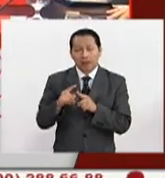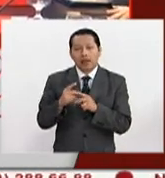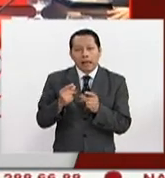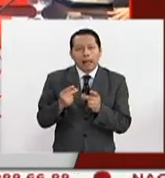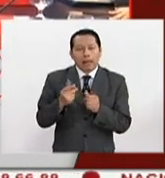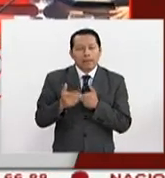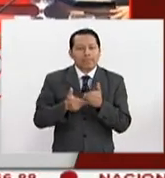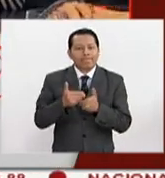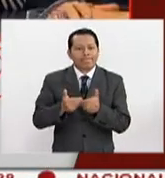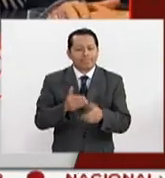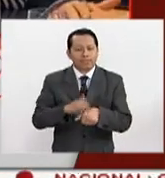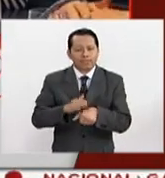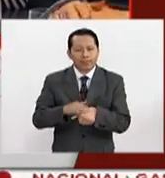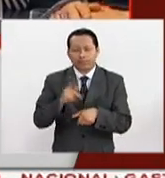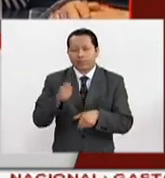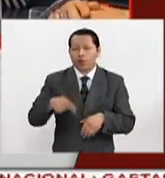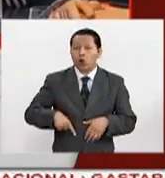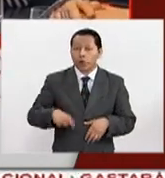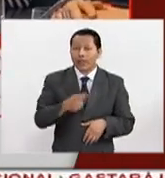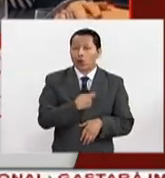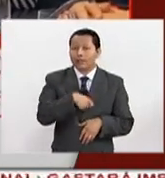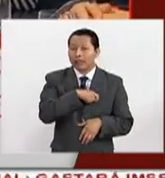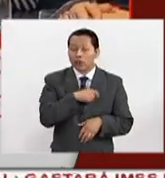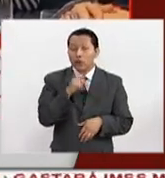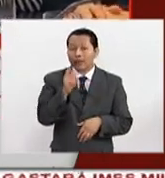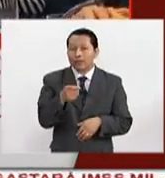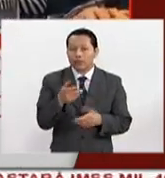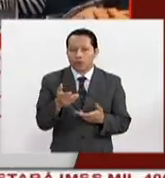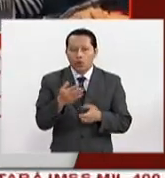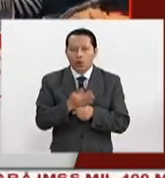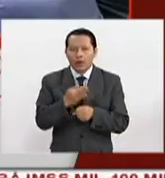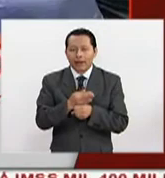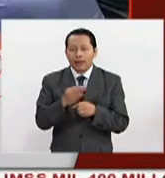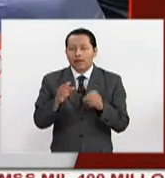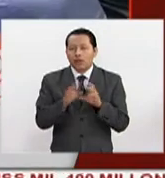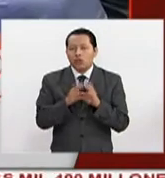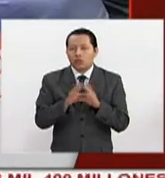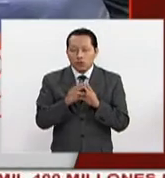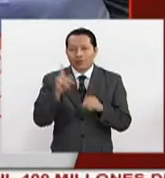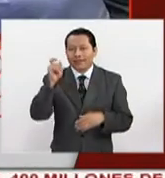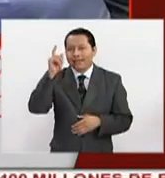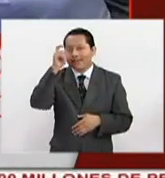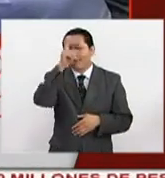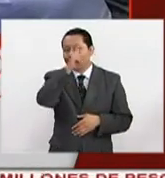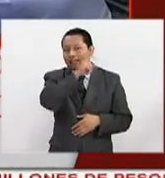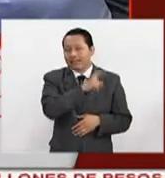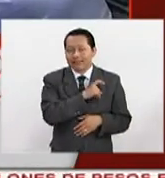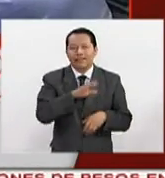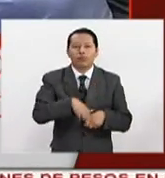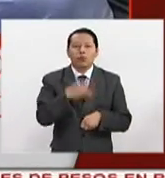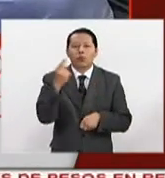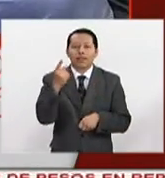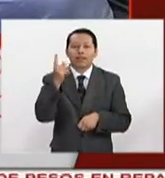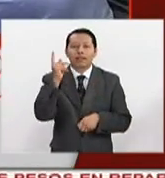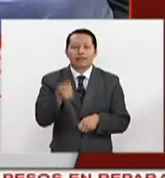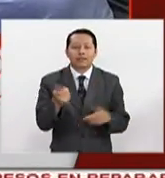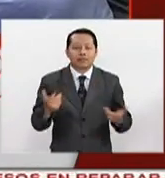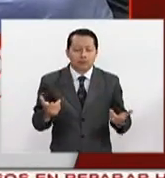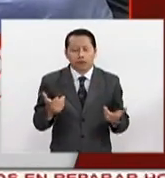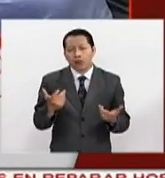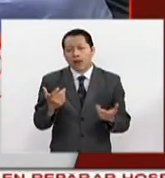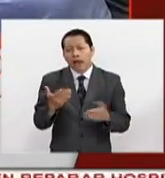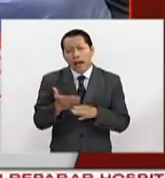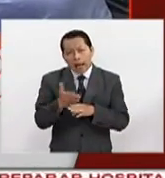y ahora el gobierno español pues se encuentra en una posición muy complicada, ya que si bien había